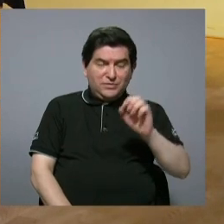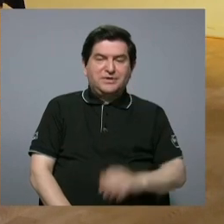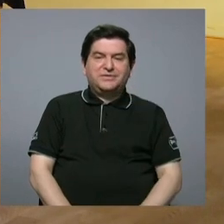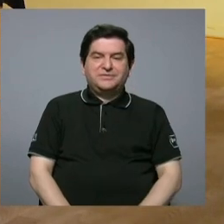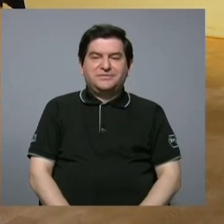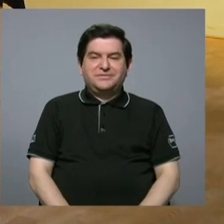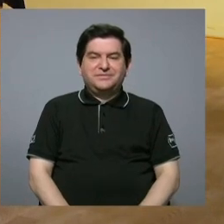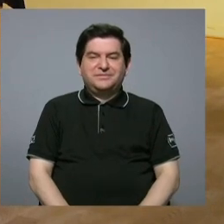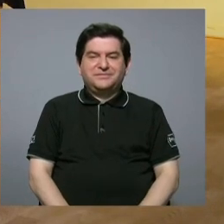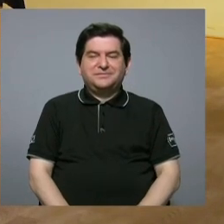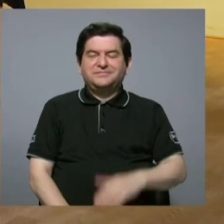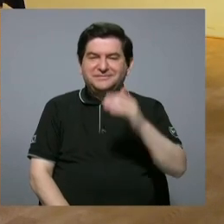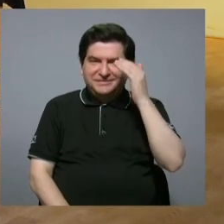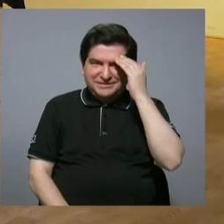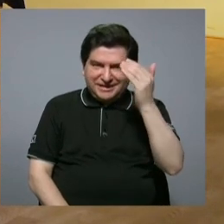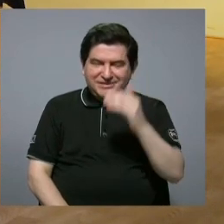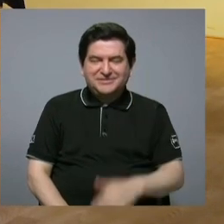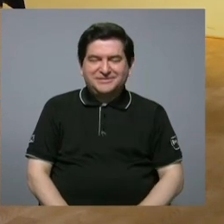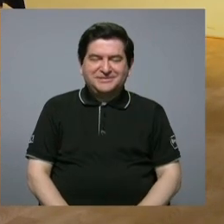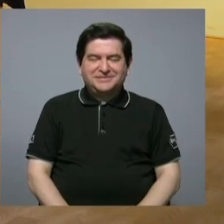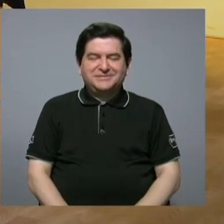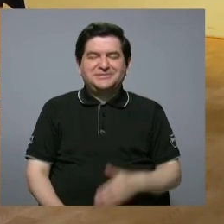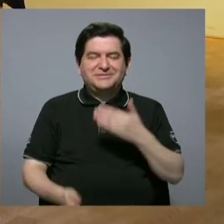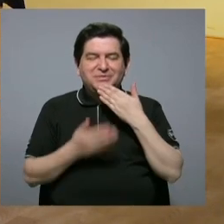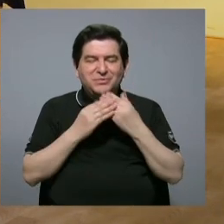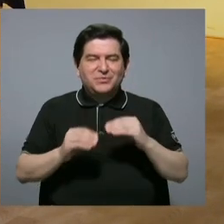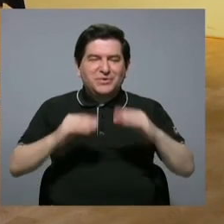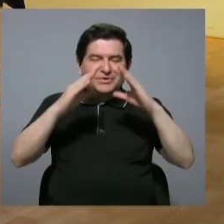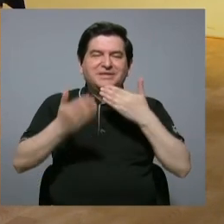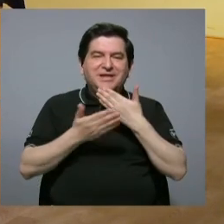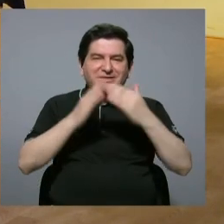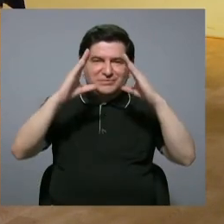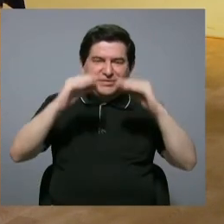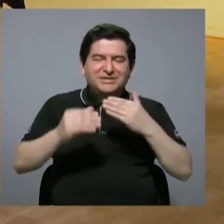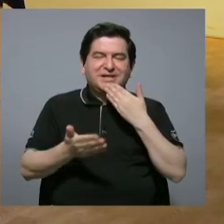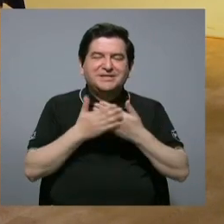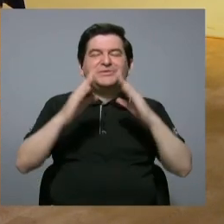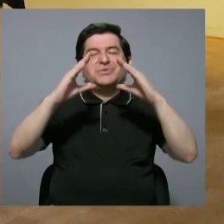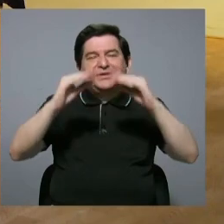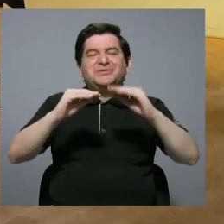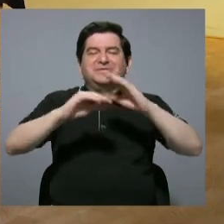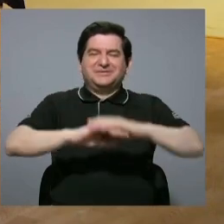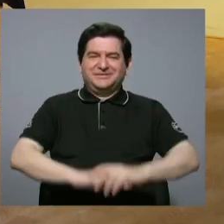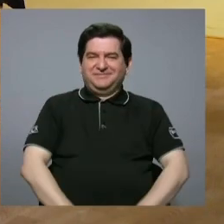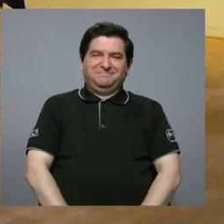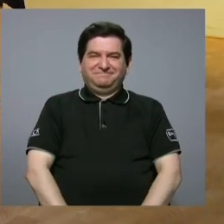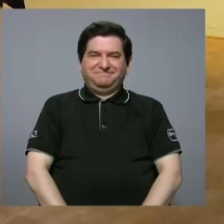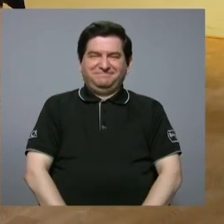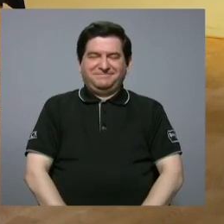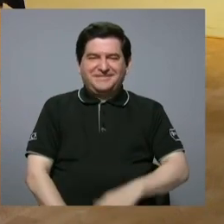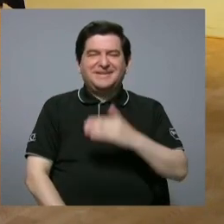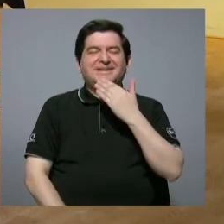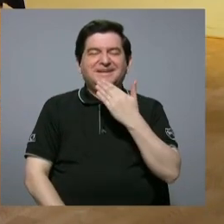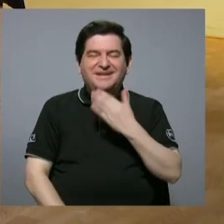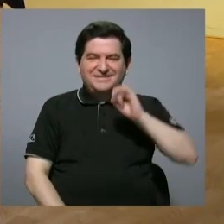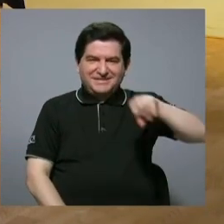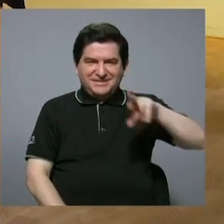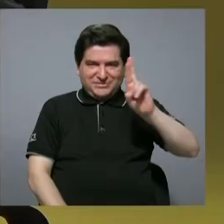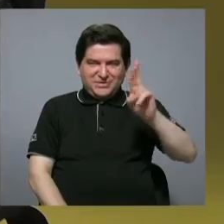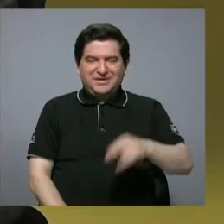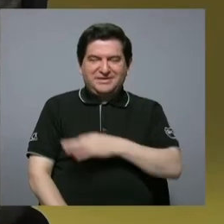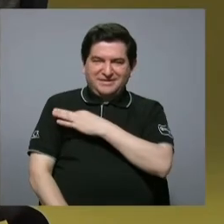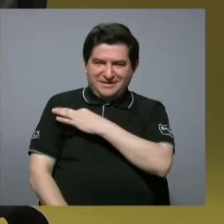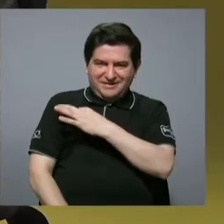días. Buenas tardes, buenas noches y todo lo demás. Buenos días, tardes, buenas noches. Muchas gracias, don Juan Rafael, por la